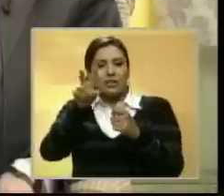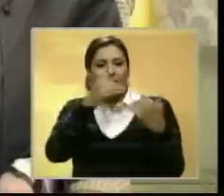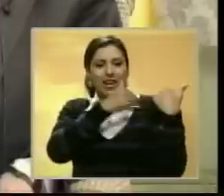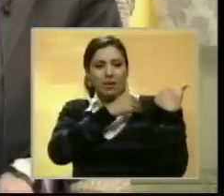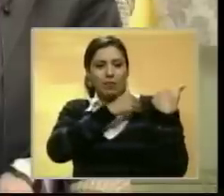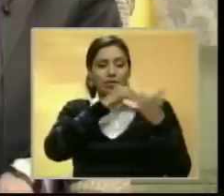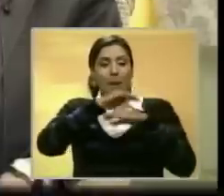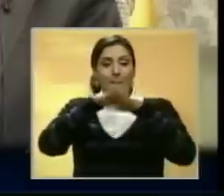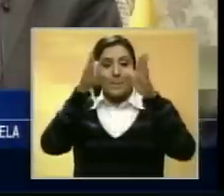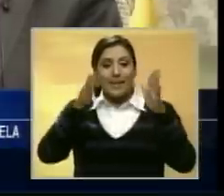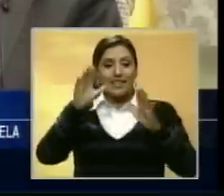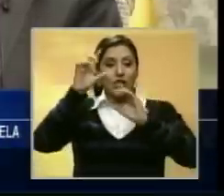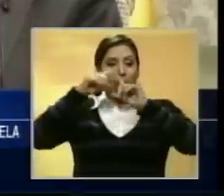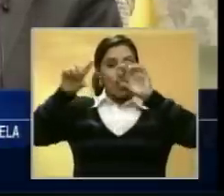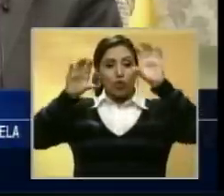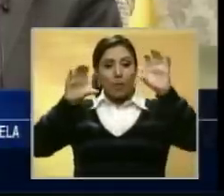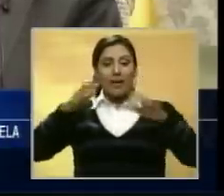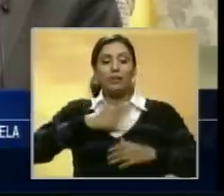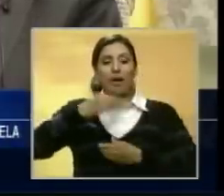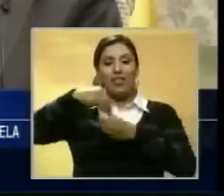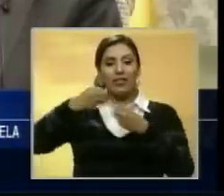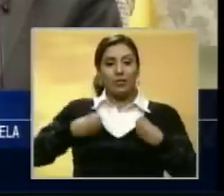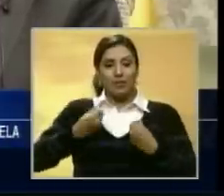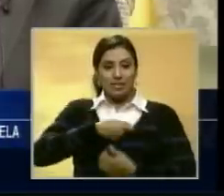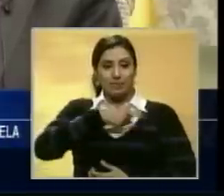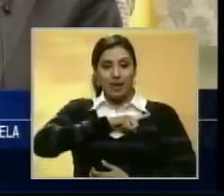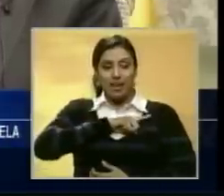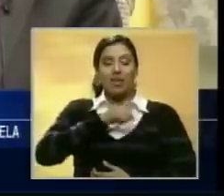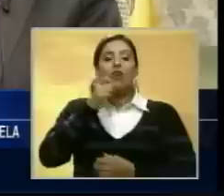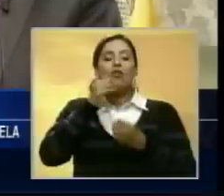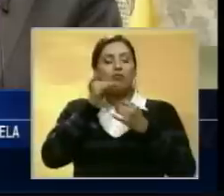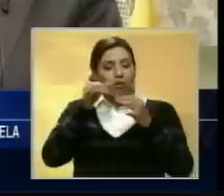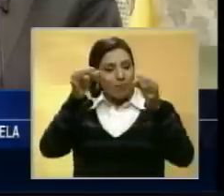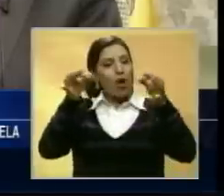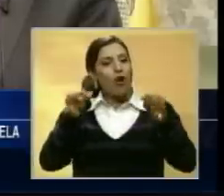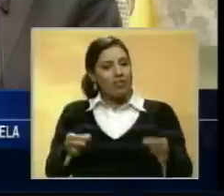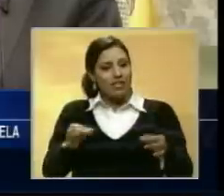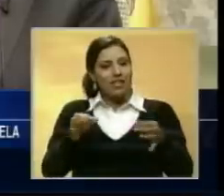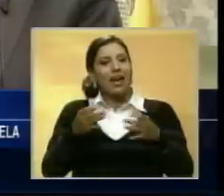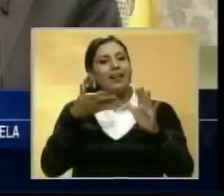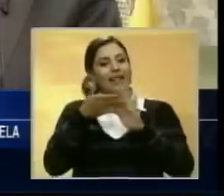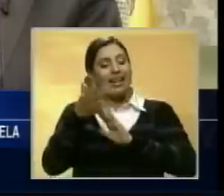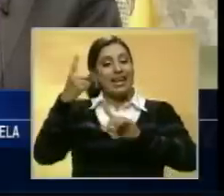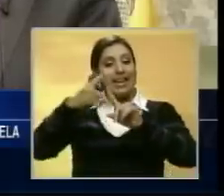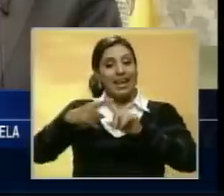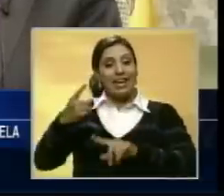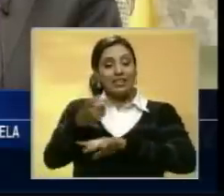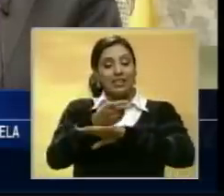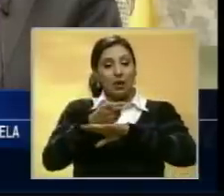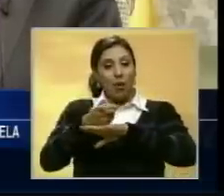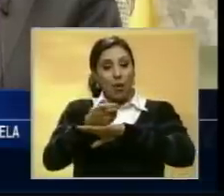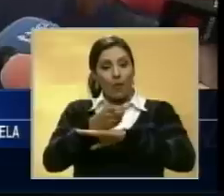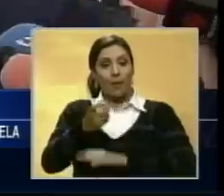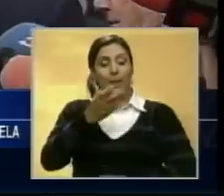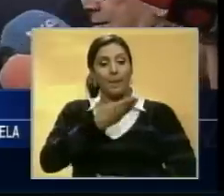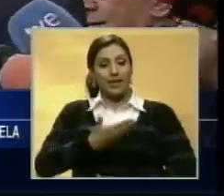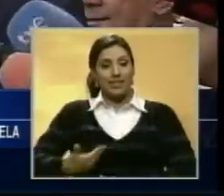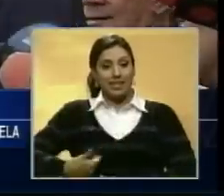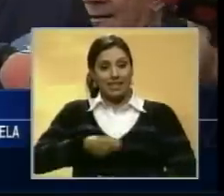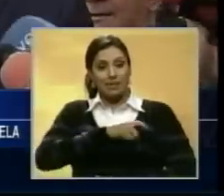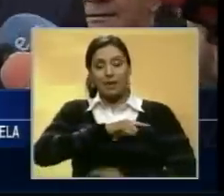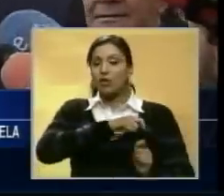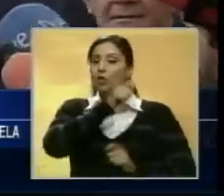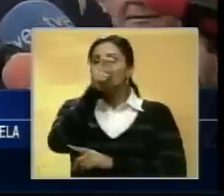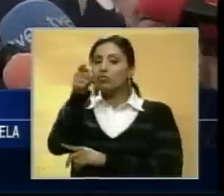de Exteriores de España, José Manuel Vega García Margallo, confirmó que la Unión Europea se plantea nombrar al expresidente del gobierno español como enviado